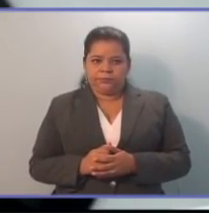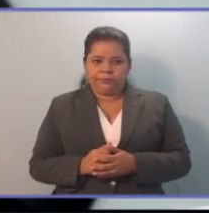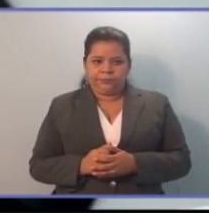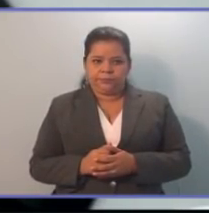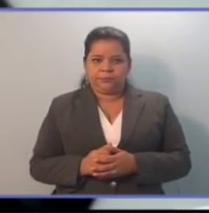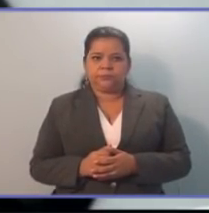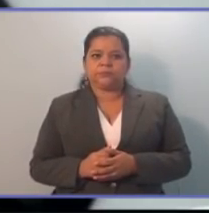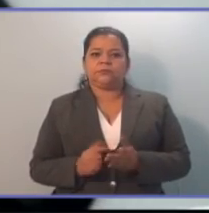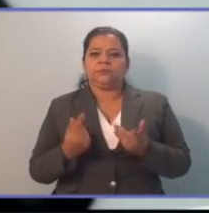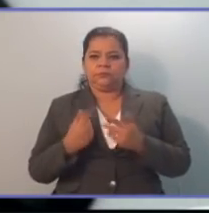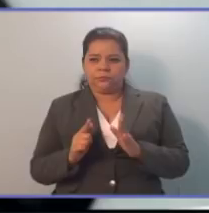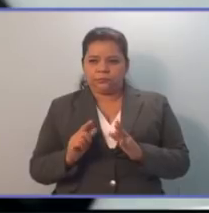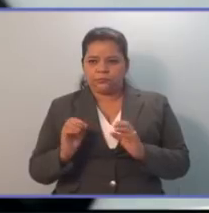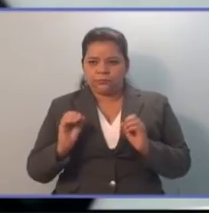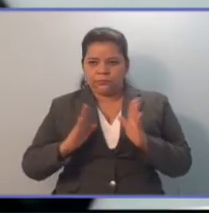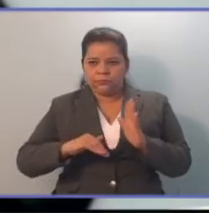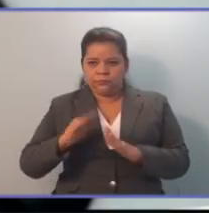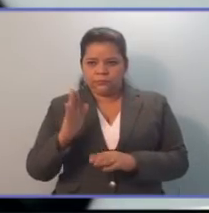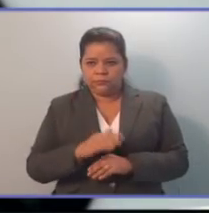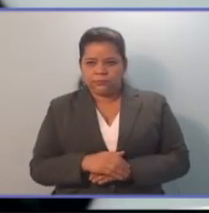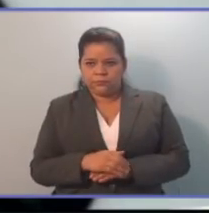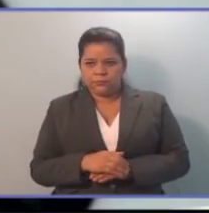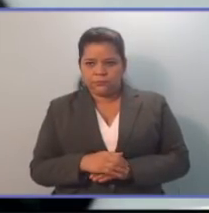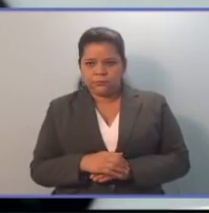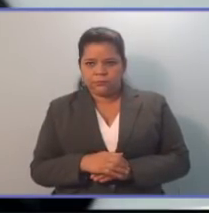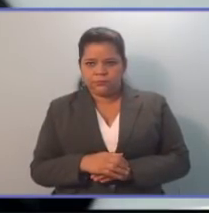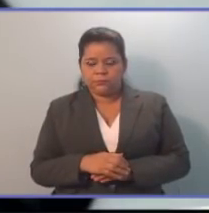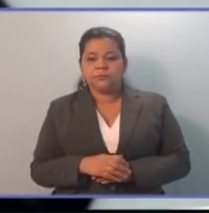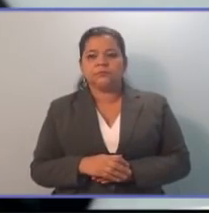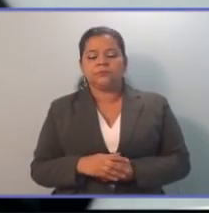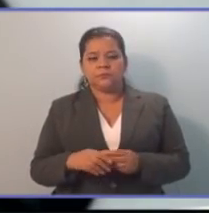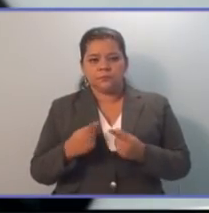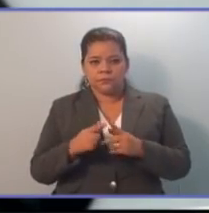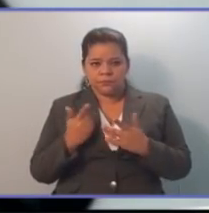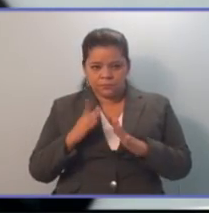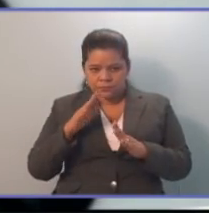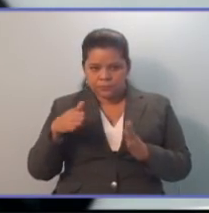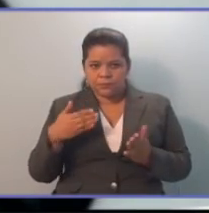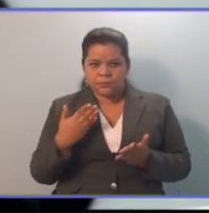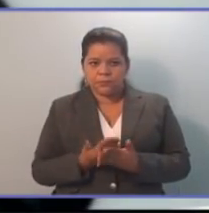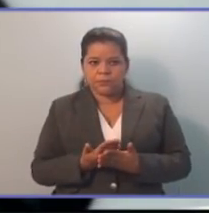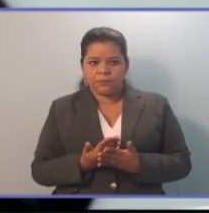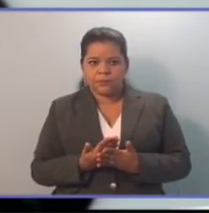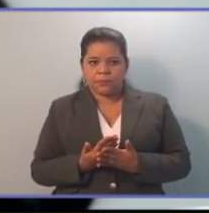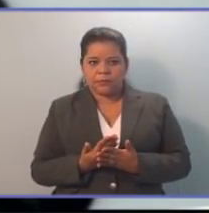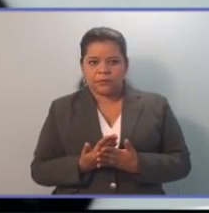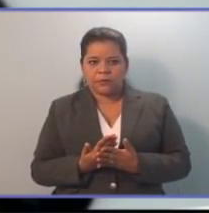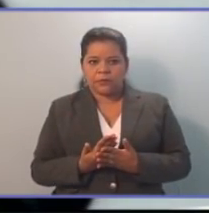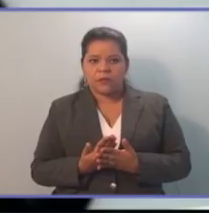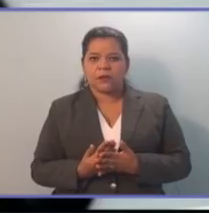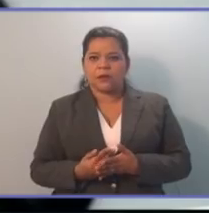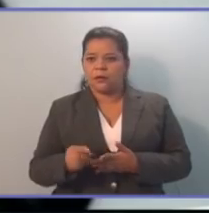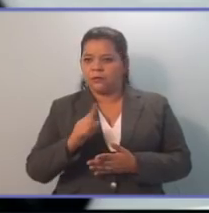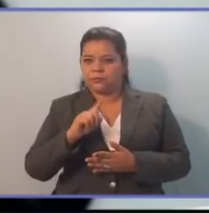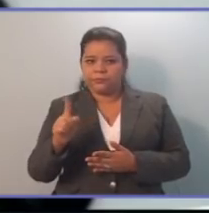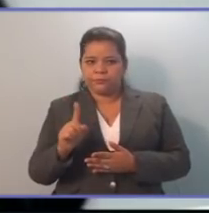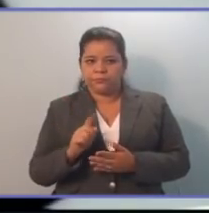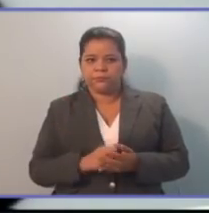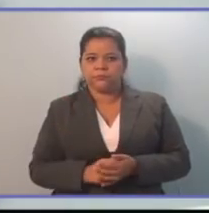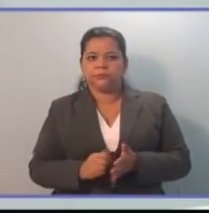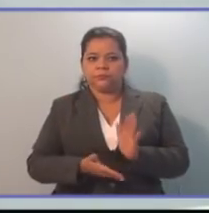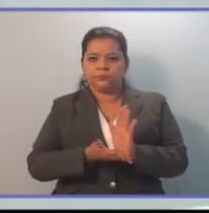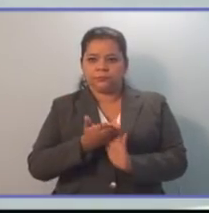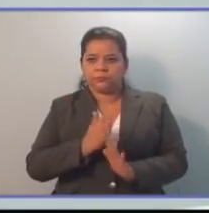Si no me equivoco, de 1960, y por lo tanto ya no desarrolla